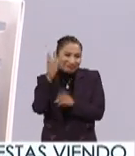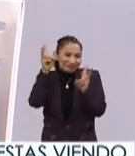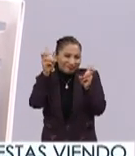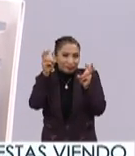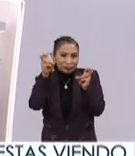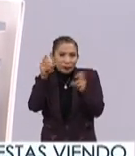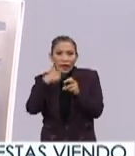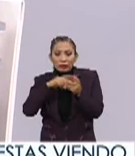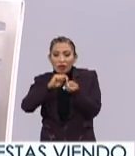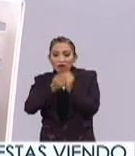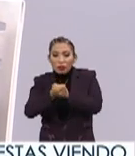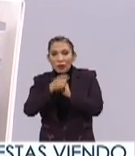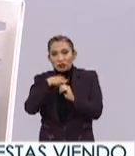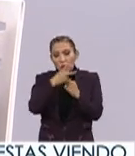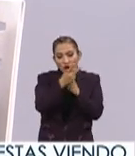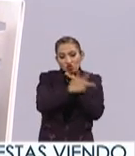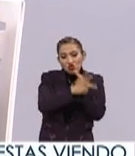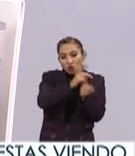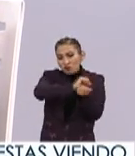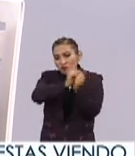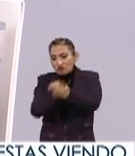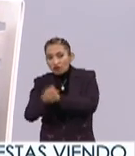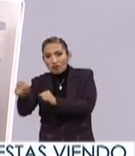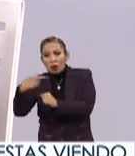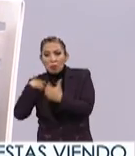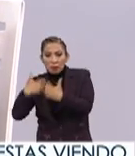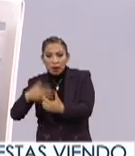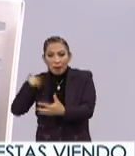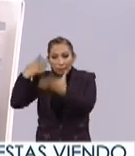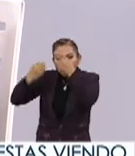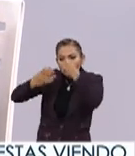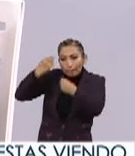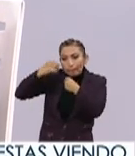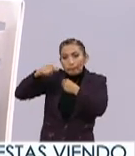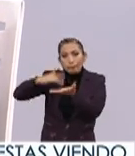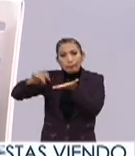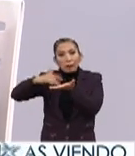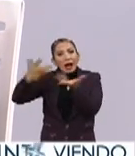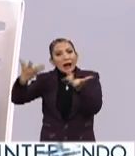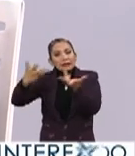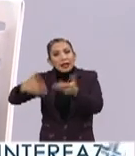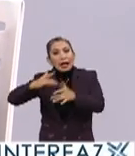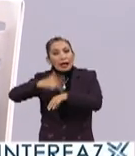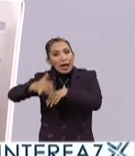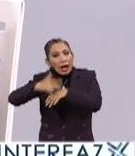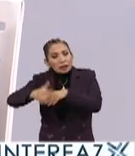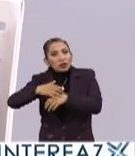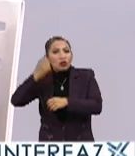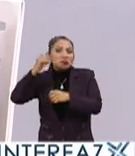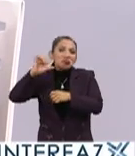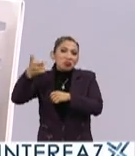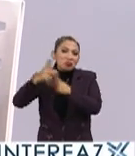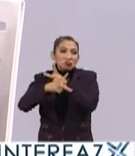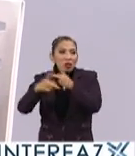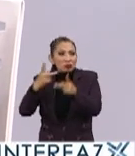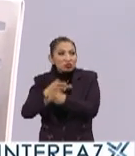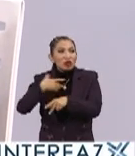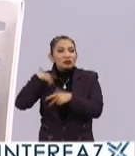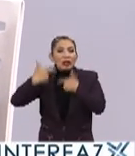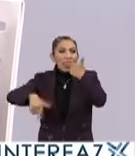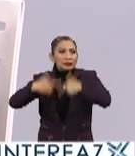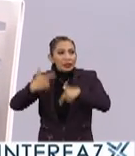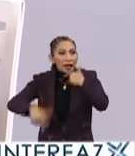la transformación y ahí les van a aprender mucho sobre esto de la elaboración de quesos y algunos otros productos